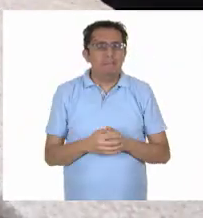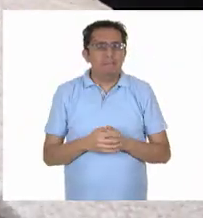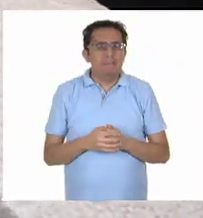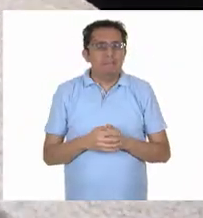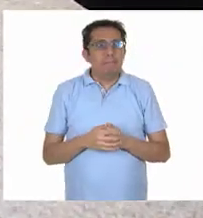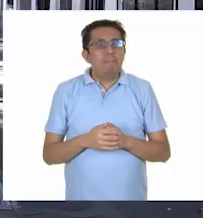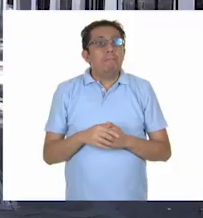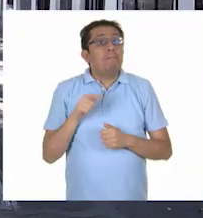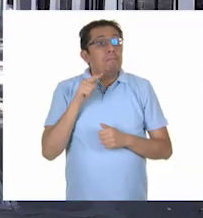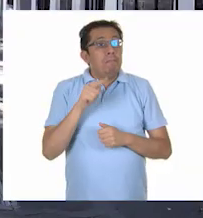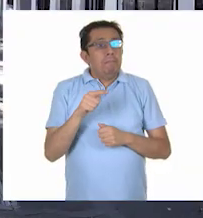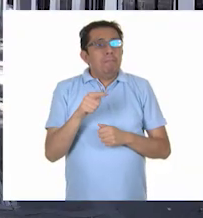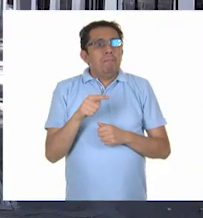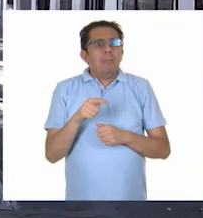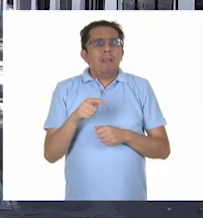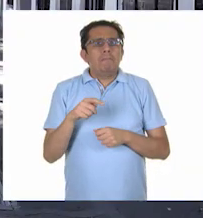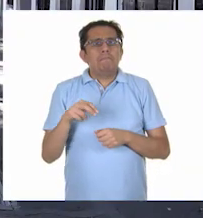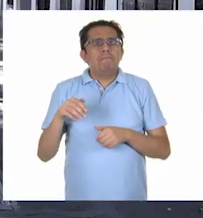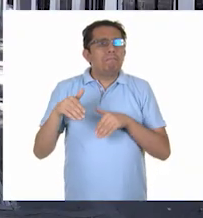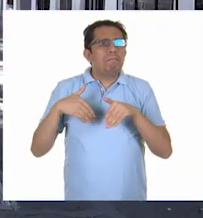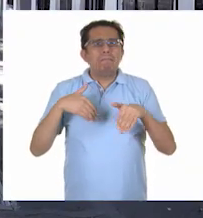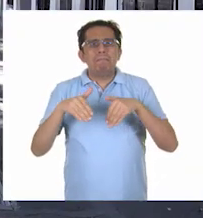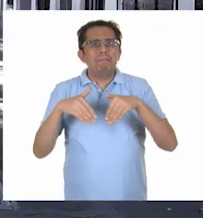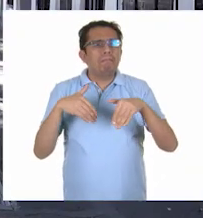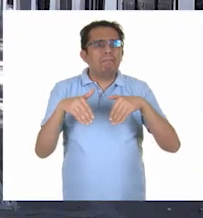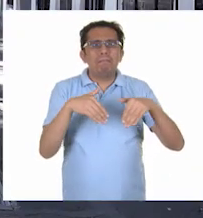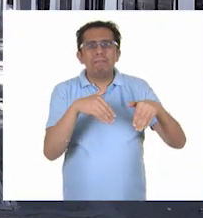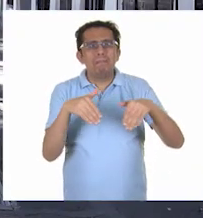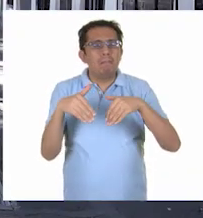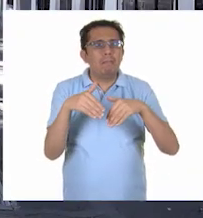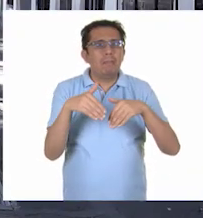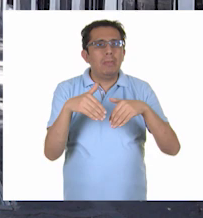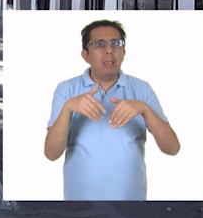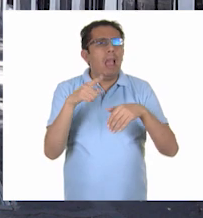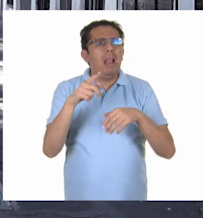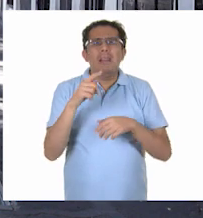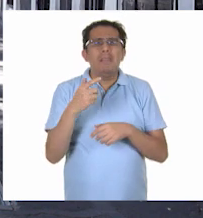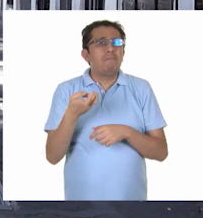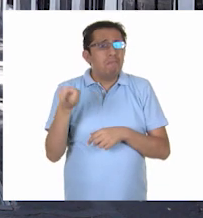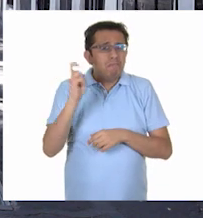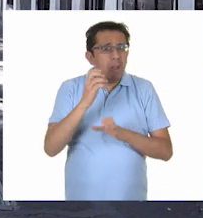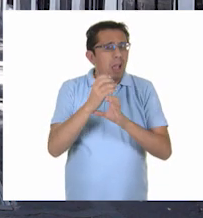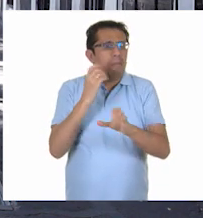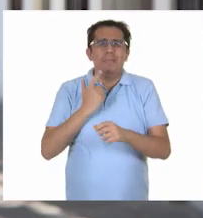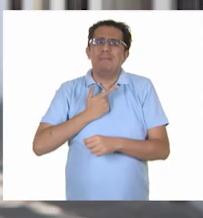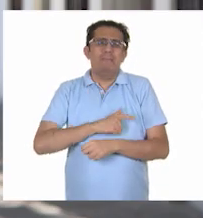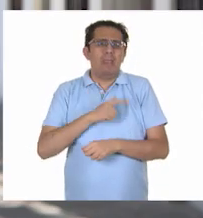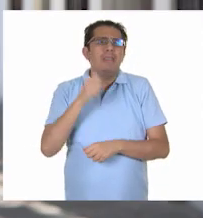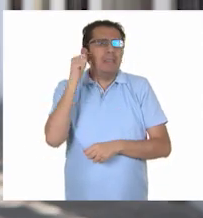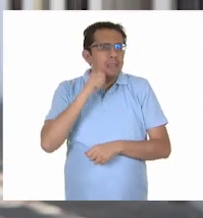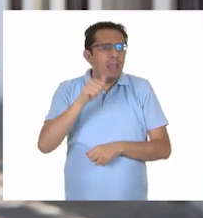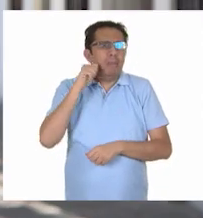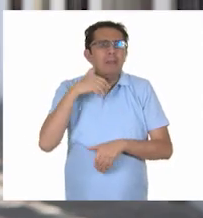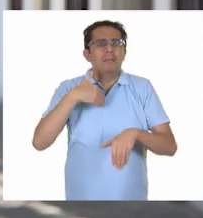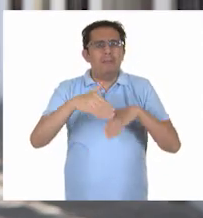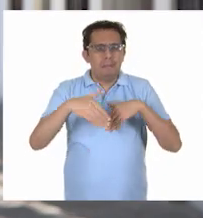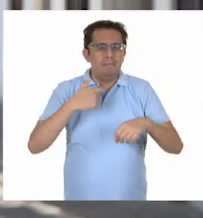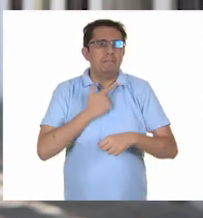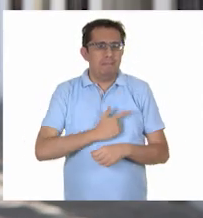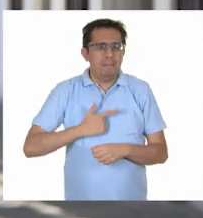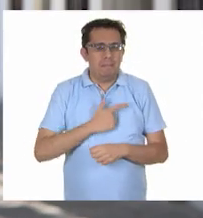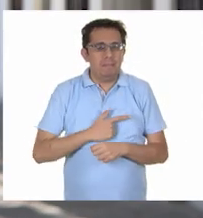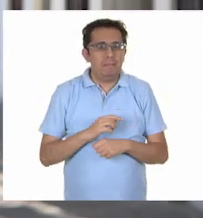Pues caminó por las calles, porque caminaba, ¿eh? Él no era de camiones, no, era de caminar. Y entonces esa